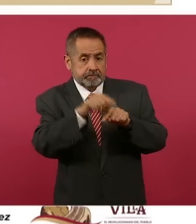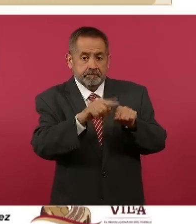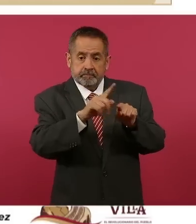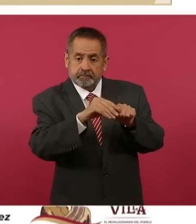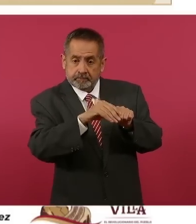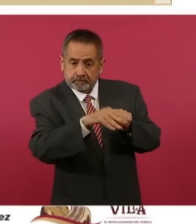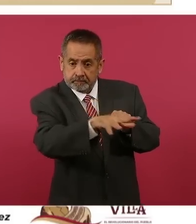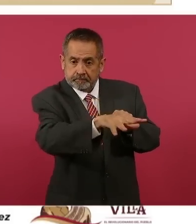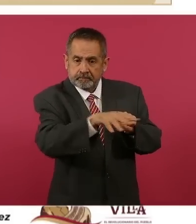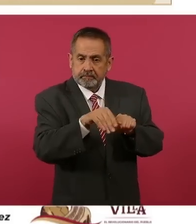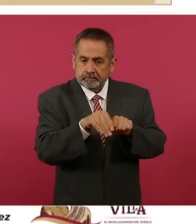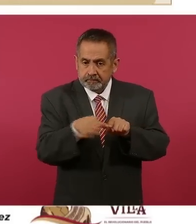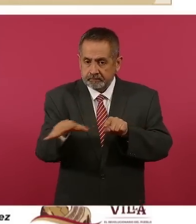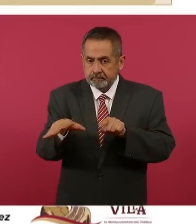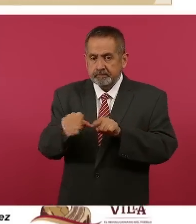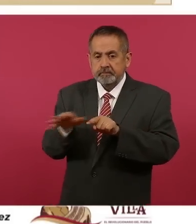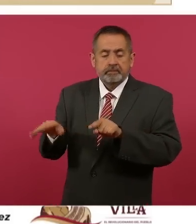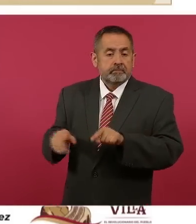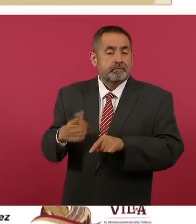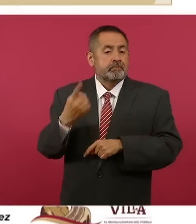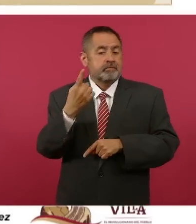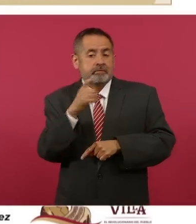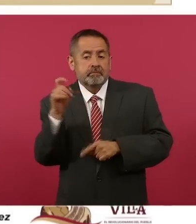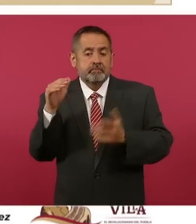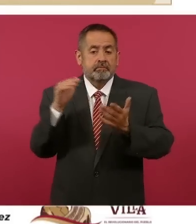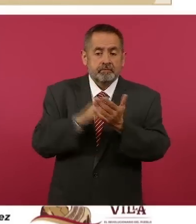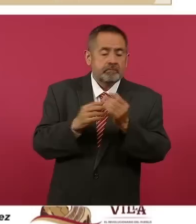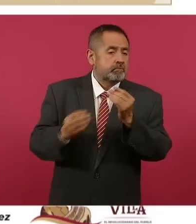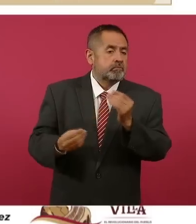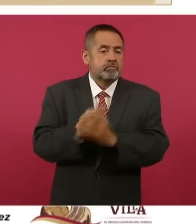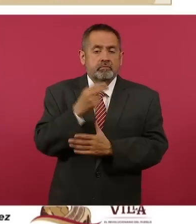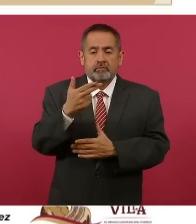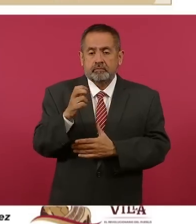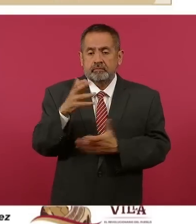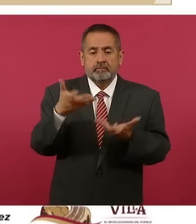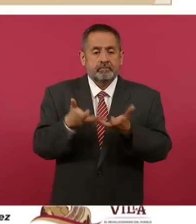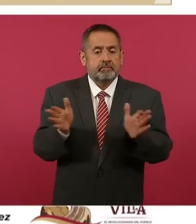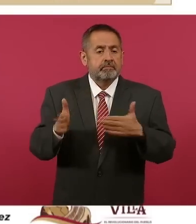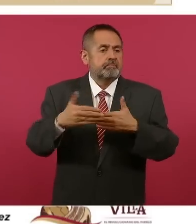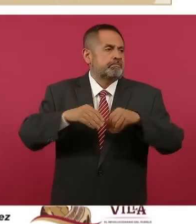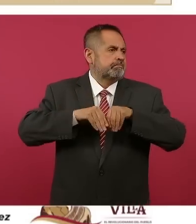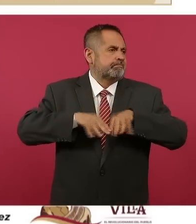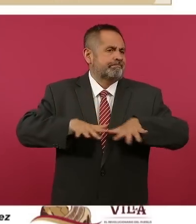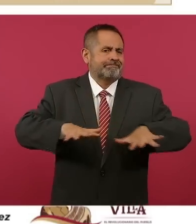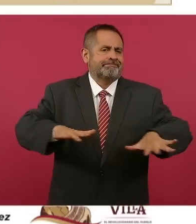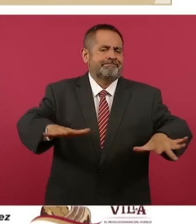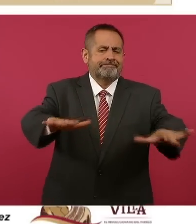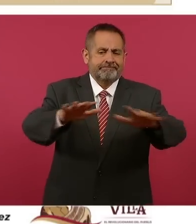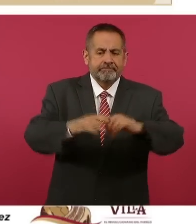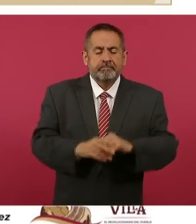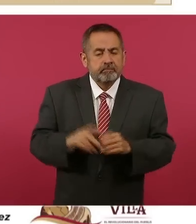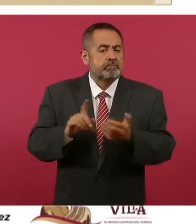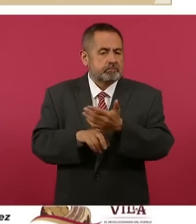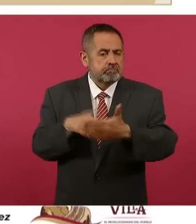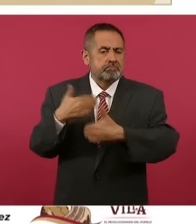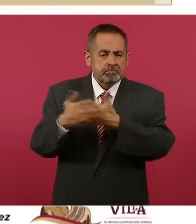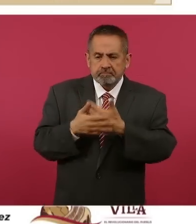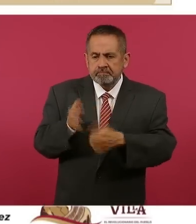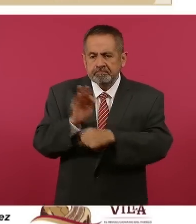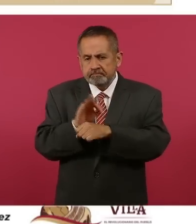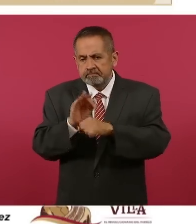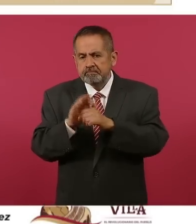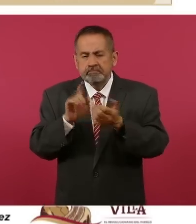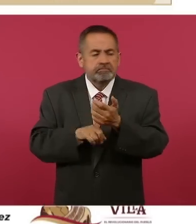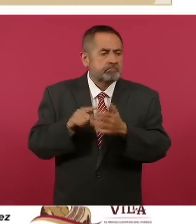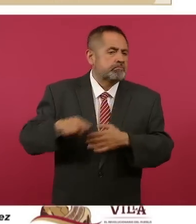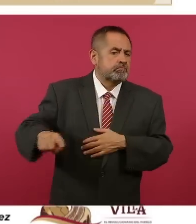regar más de 100,000 nuevas hectáreas. Se trabaja en la recuperación ambiental y se llevan a cabo obras de protección para